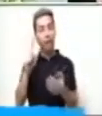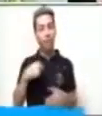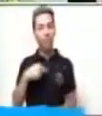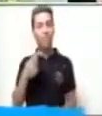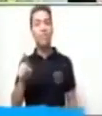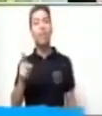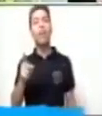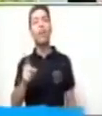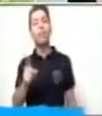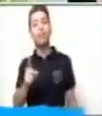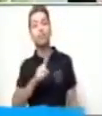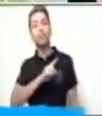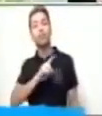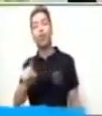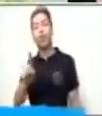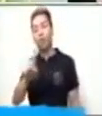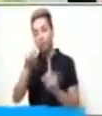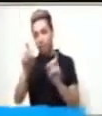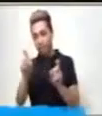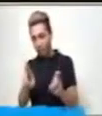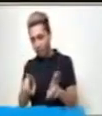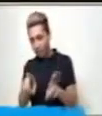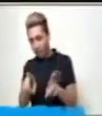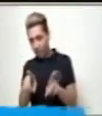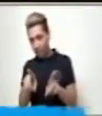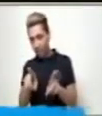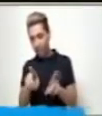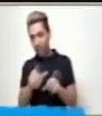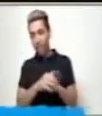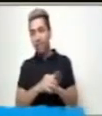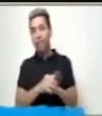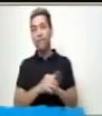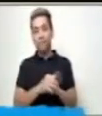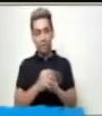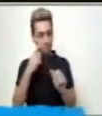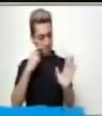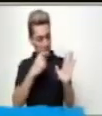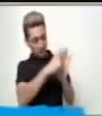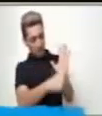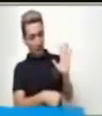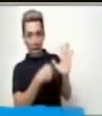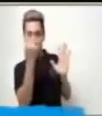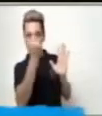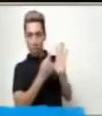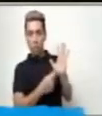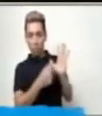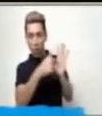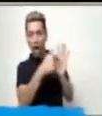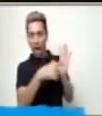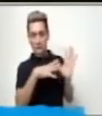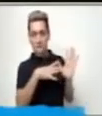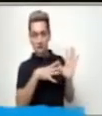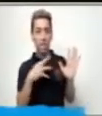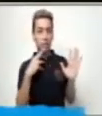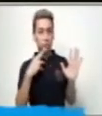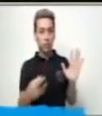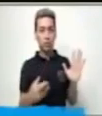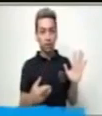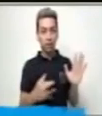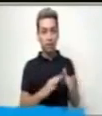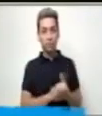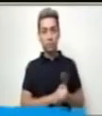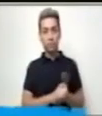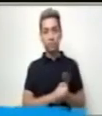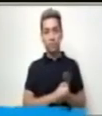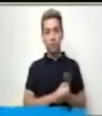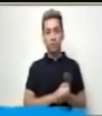La respuesta a este acertijo se encuentra dentro del mismo dibujo. Creo